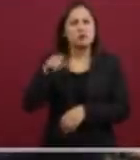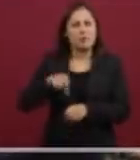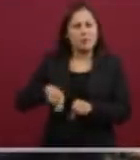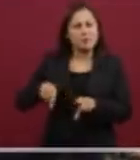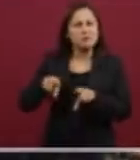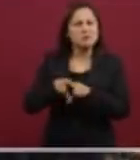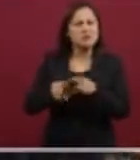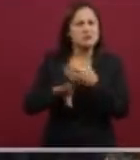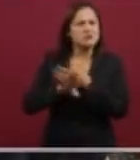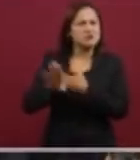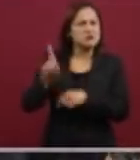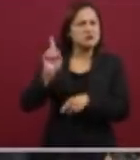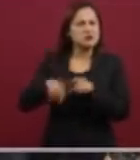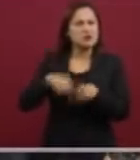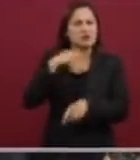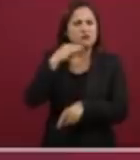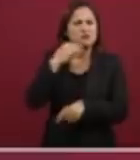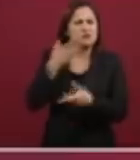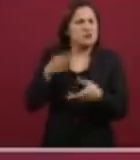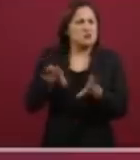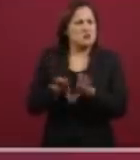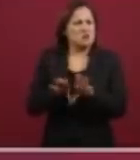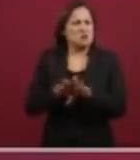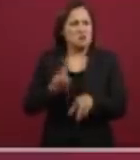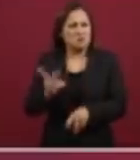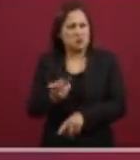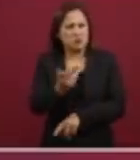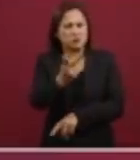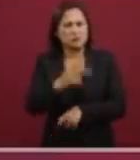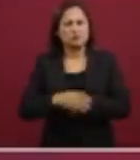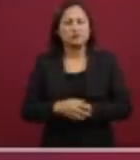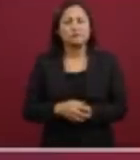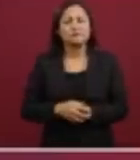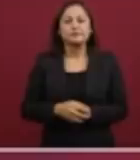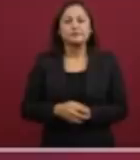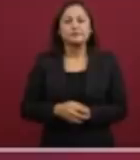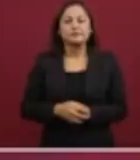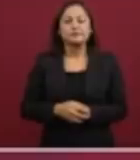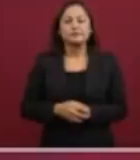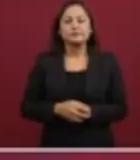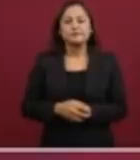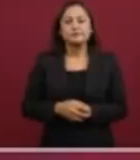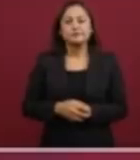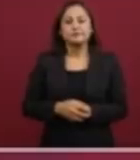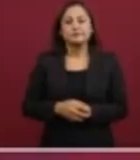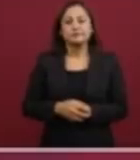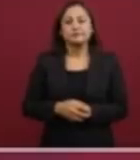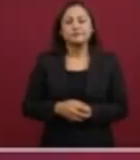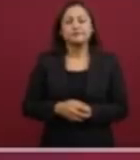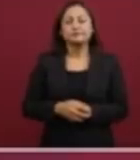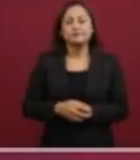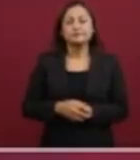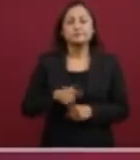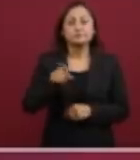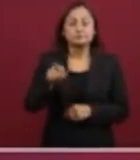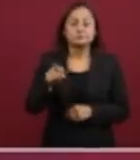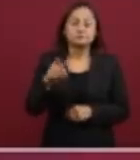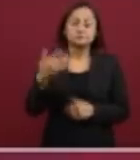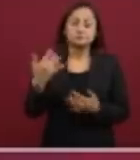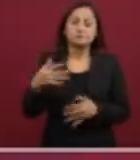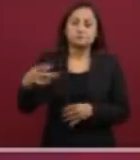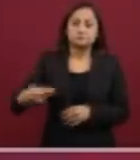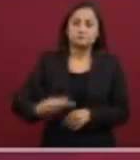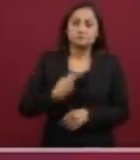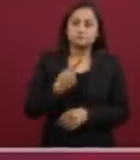policías corruptos? Bueno, mire, para empezar es muy bueno tu planteamiento